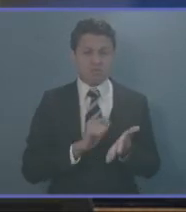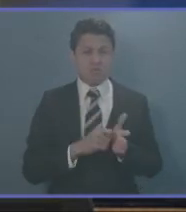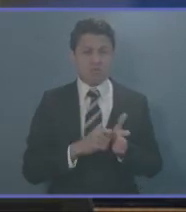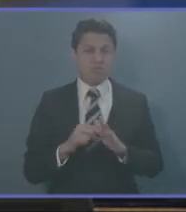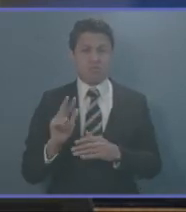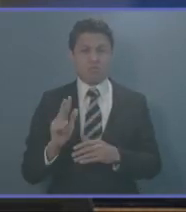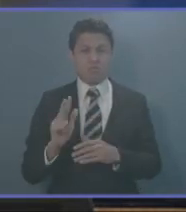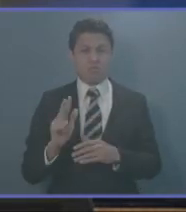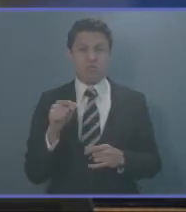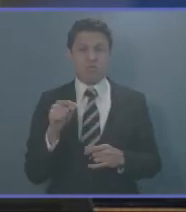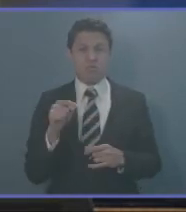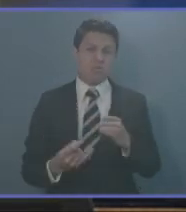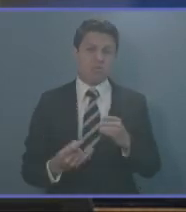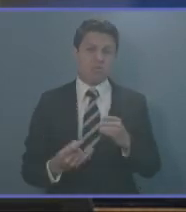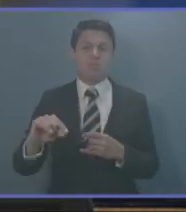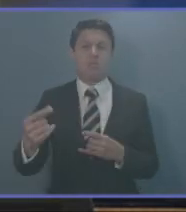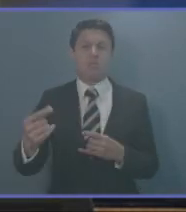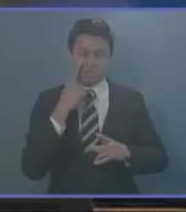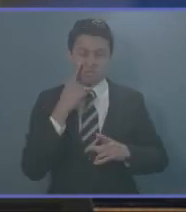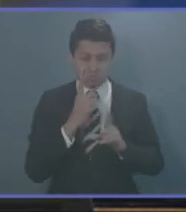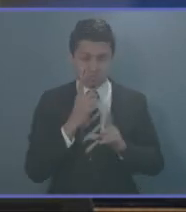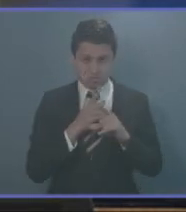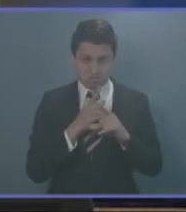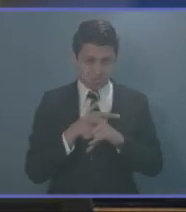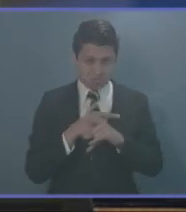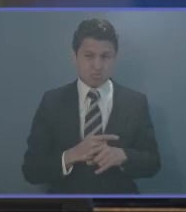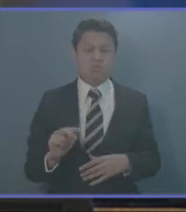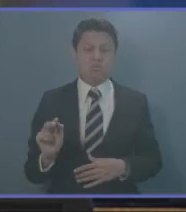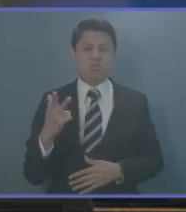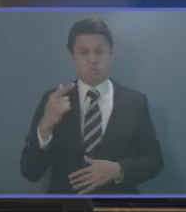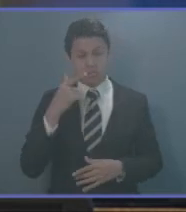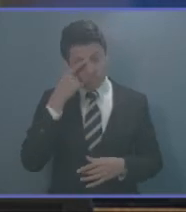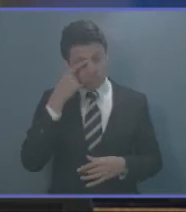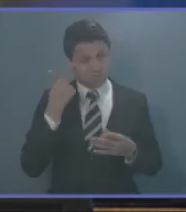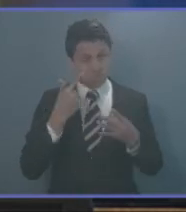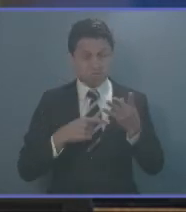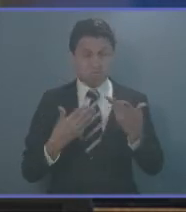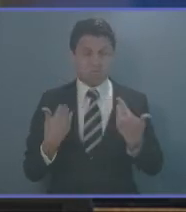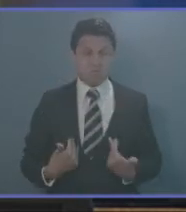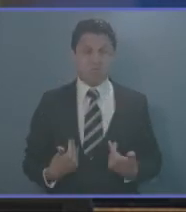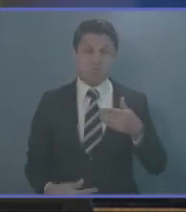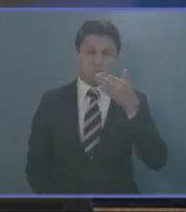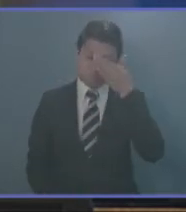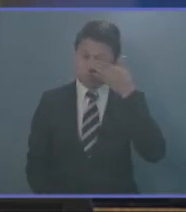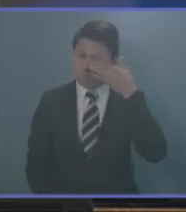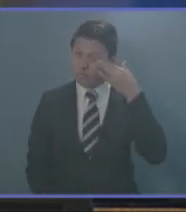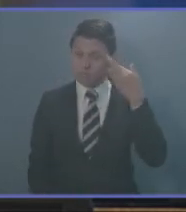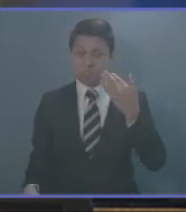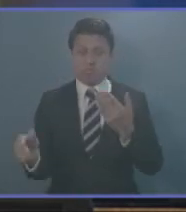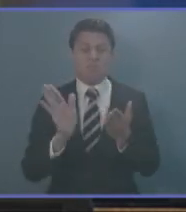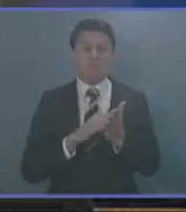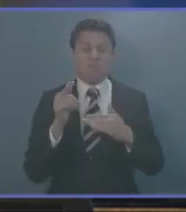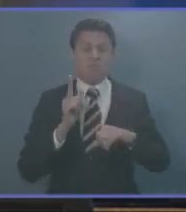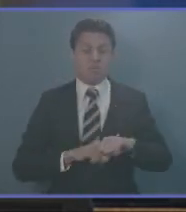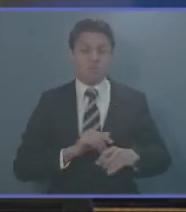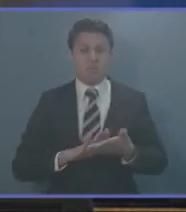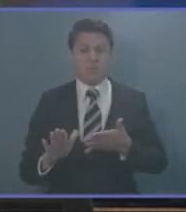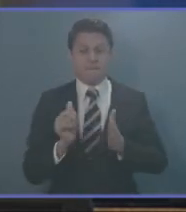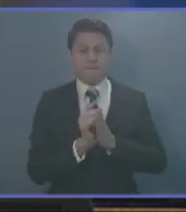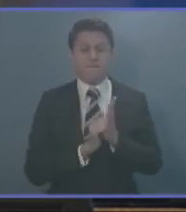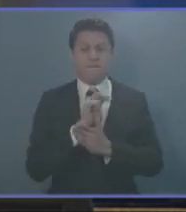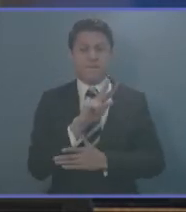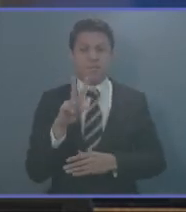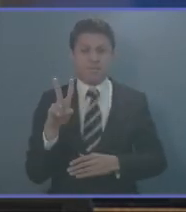este último caso, hay subrogación legal del tercero en los derechos del acreedor. Plazo para hacer el pago, artículo